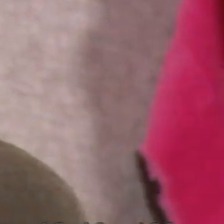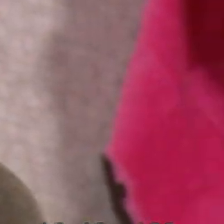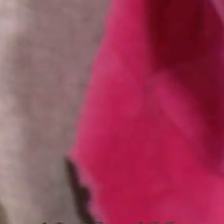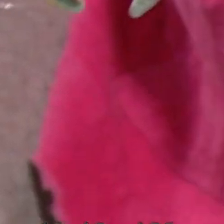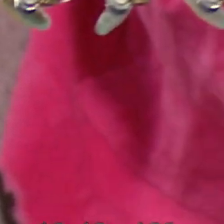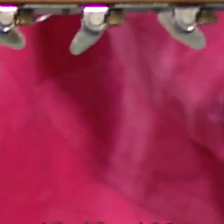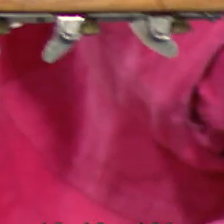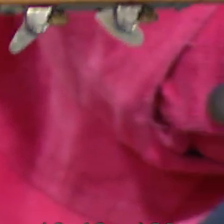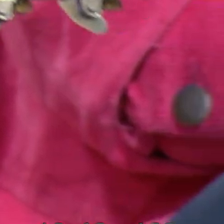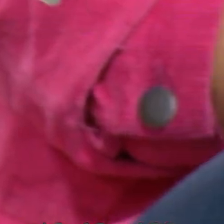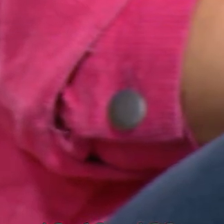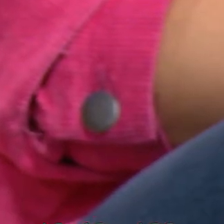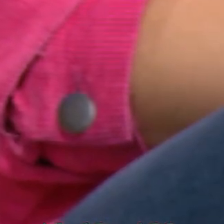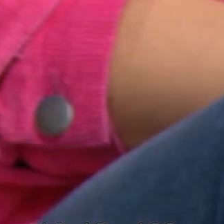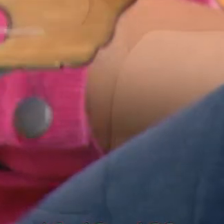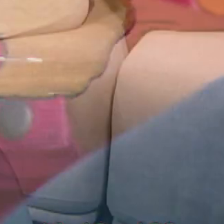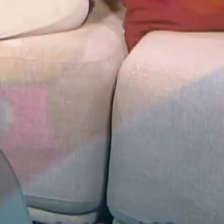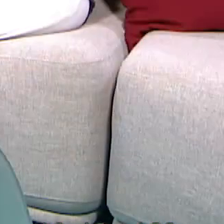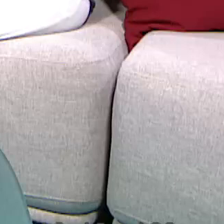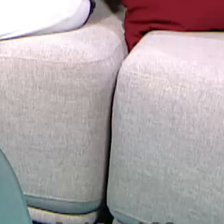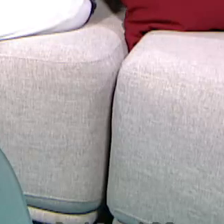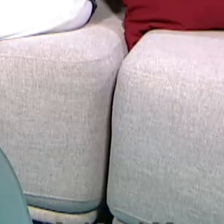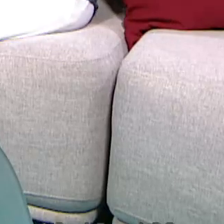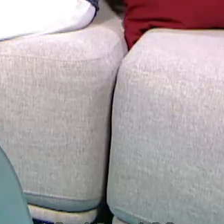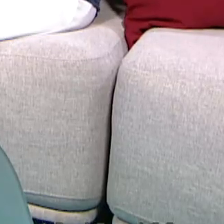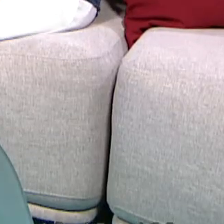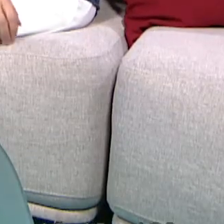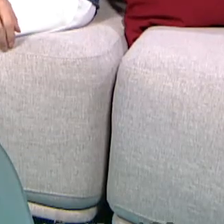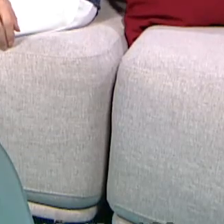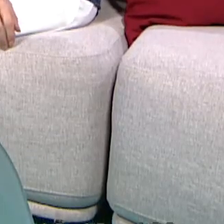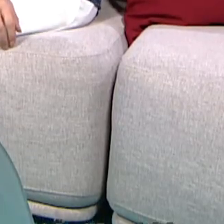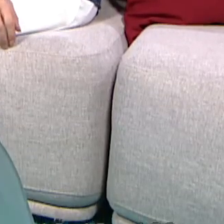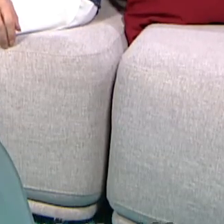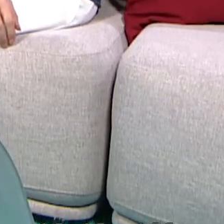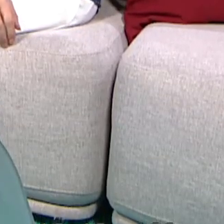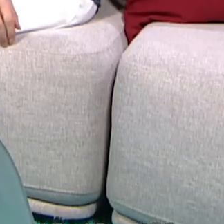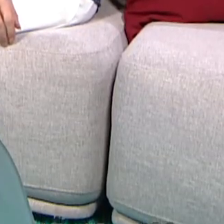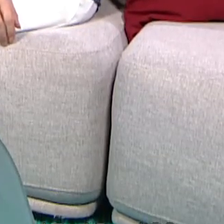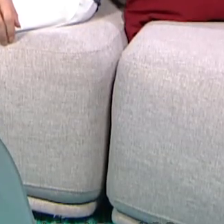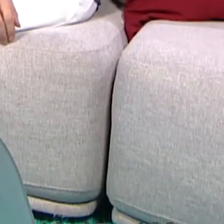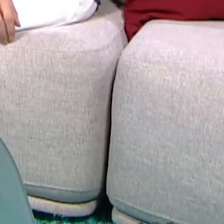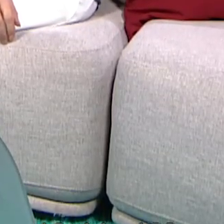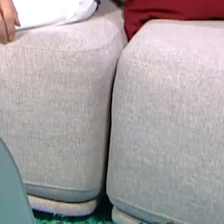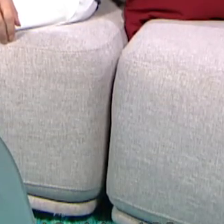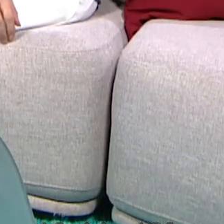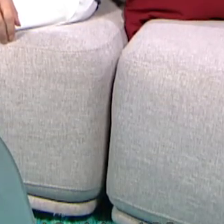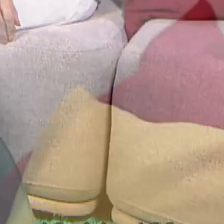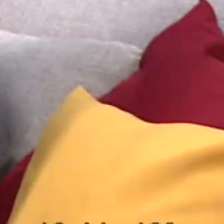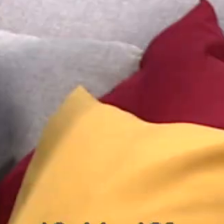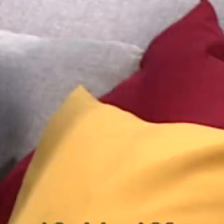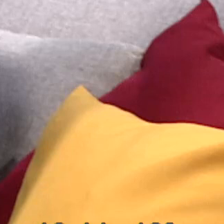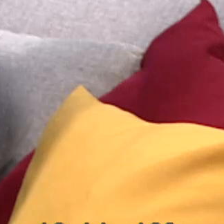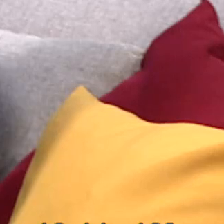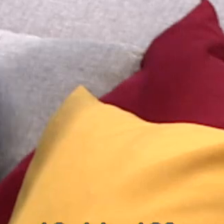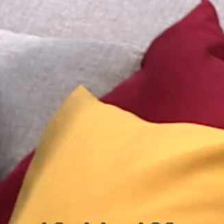Lo trucho la llena de pena, ama mucho la verdad pa' buena,